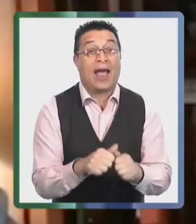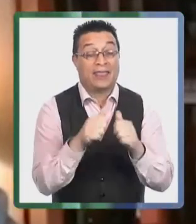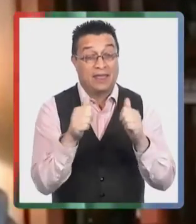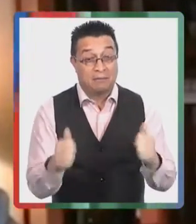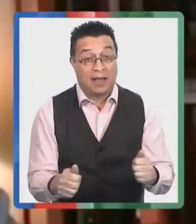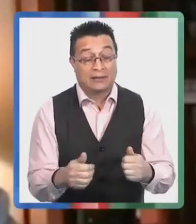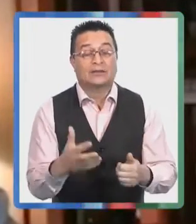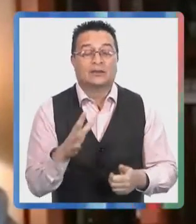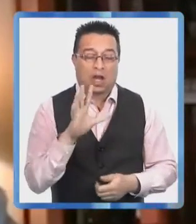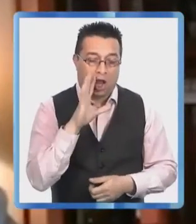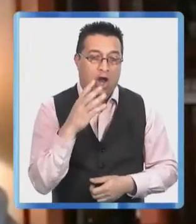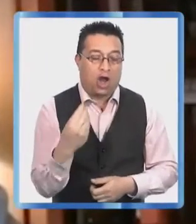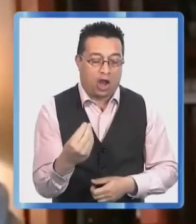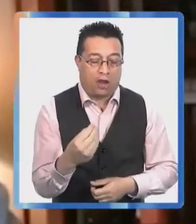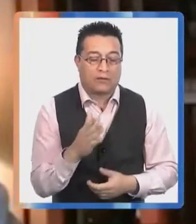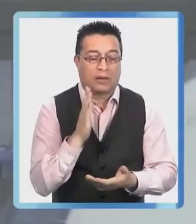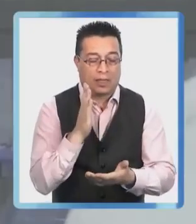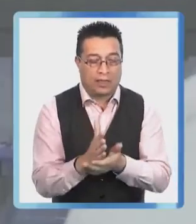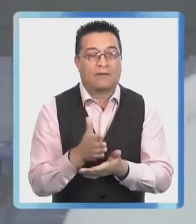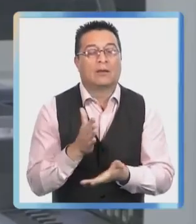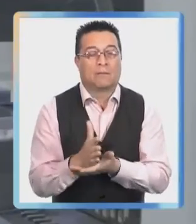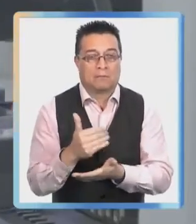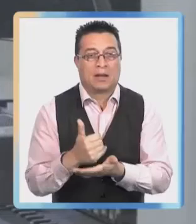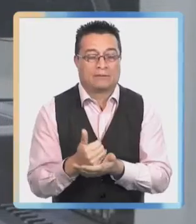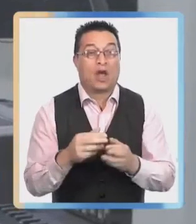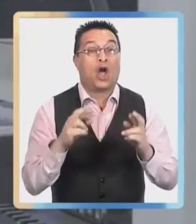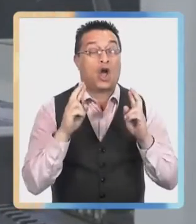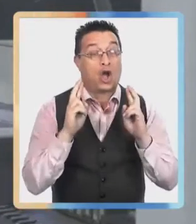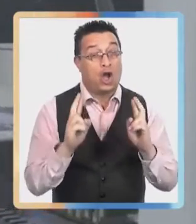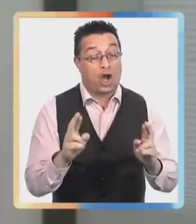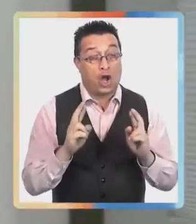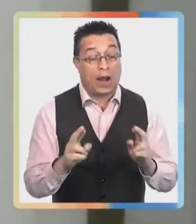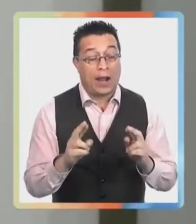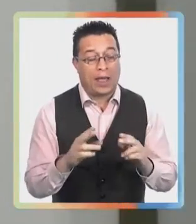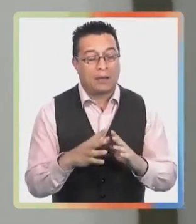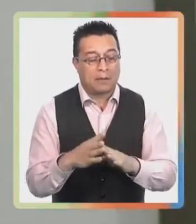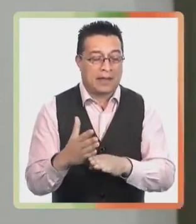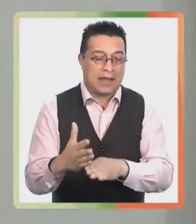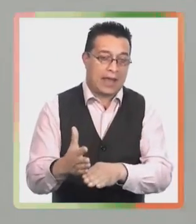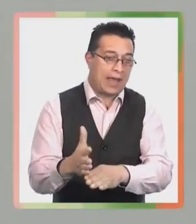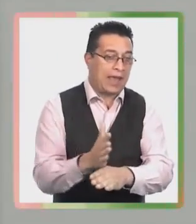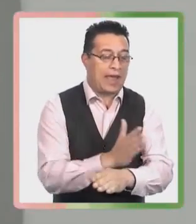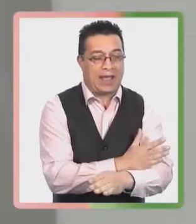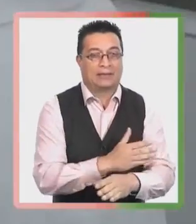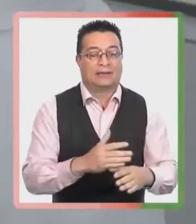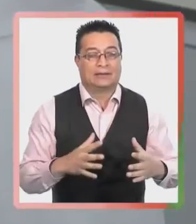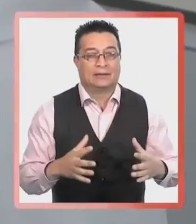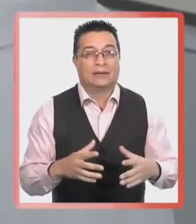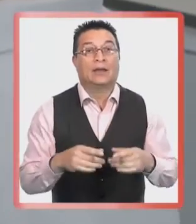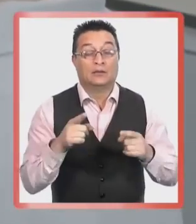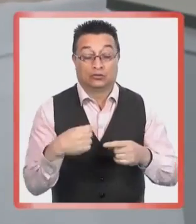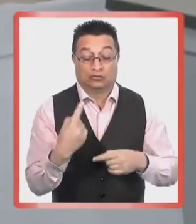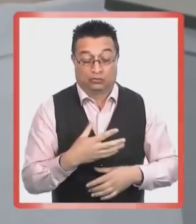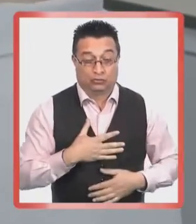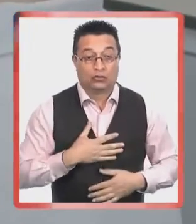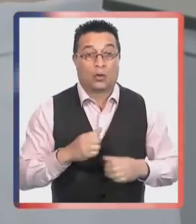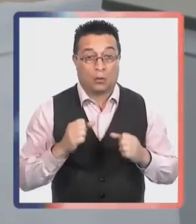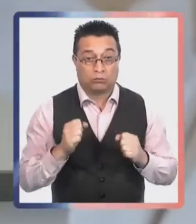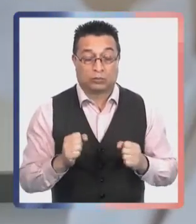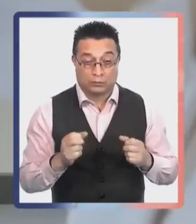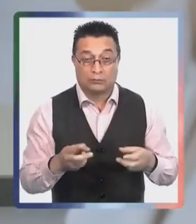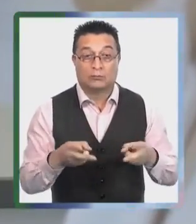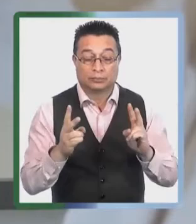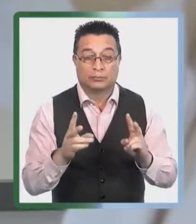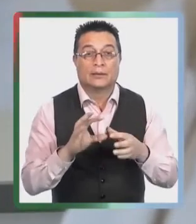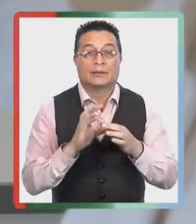Y además de eso, obviamente, hay que estar planificando, ojalá, con mucha anticipación. Nosotros teníamos la